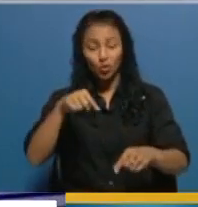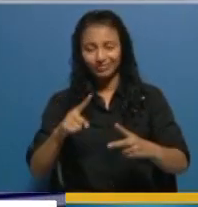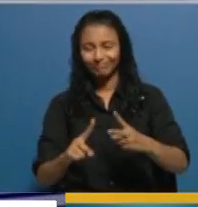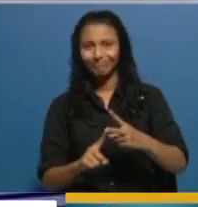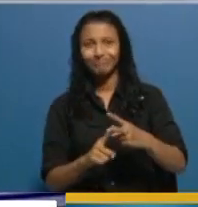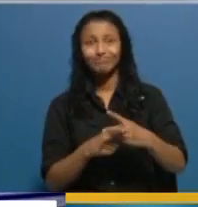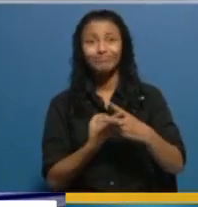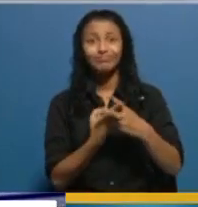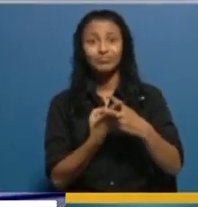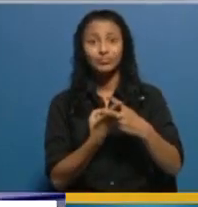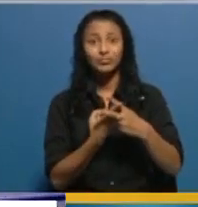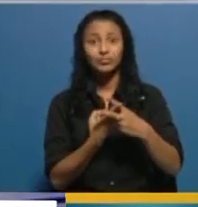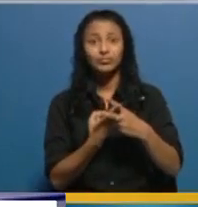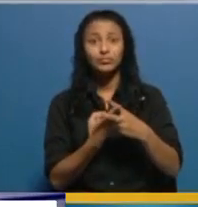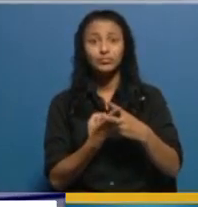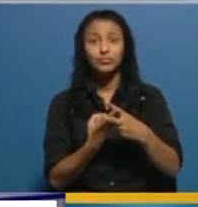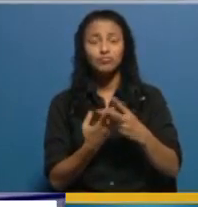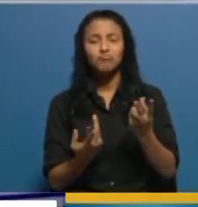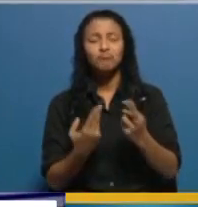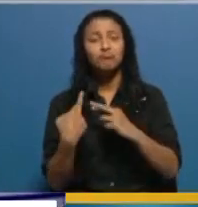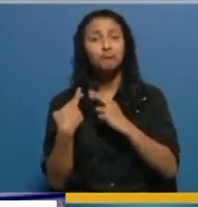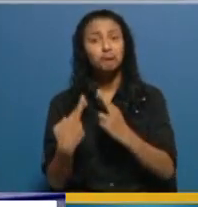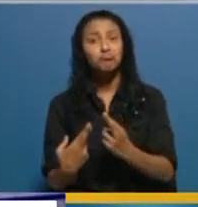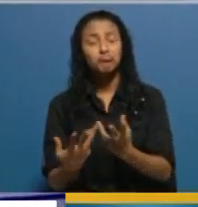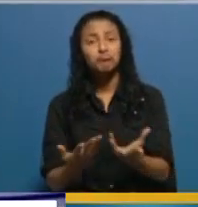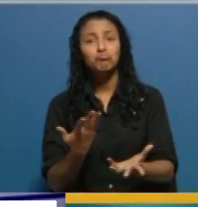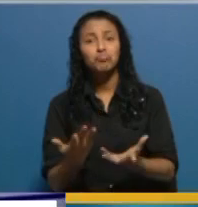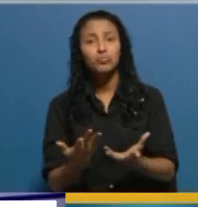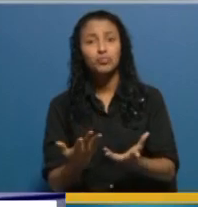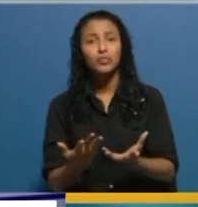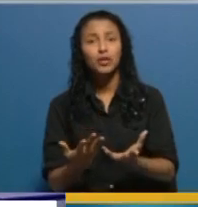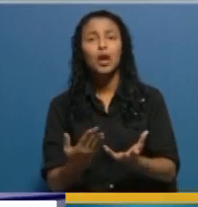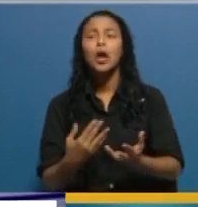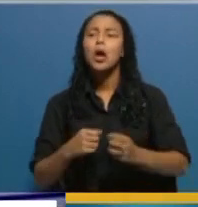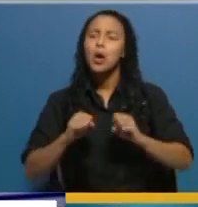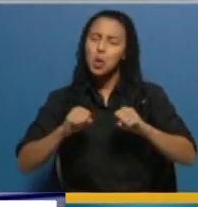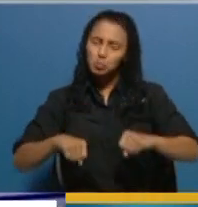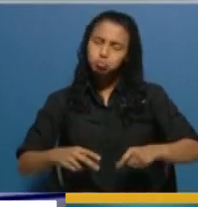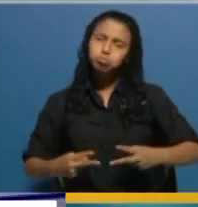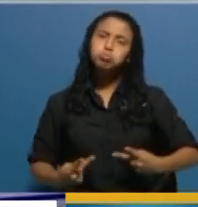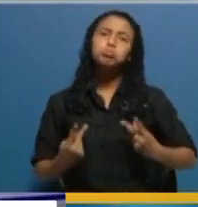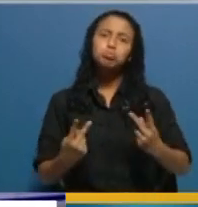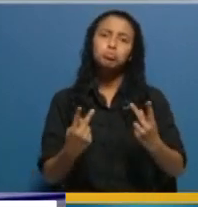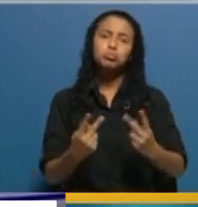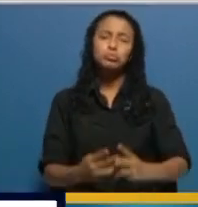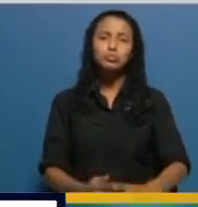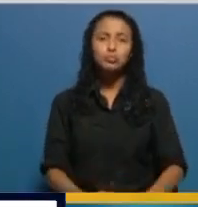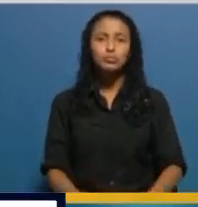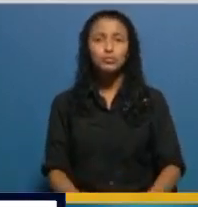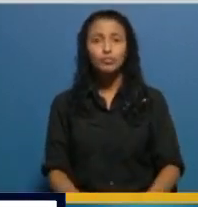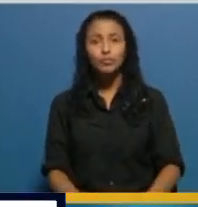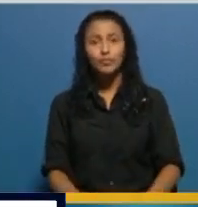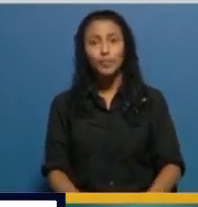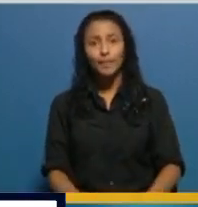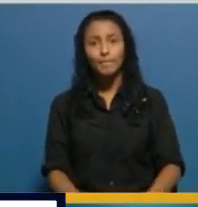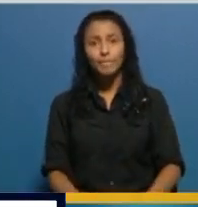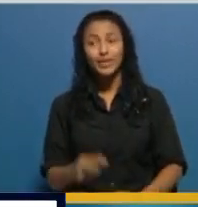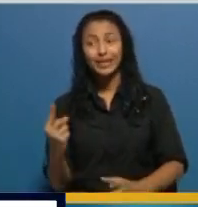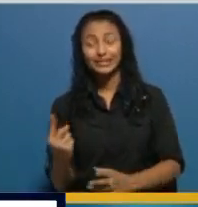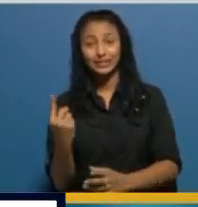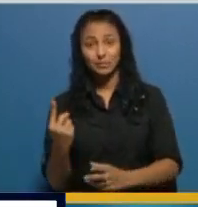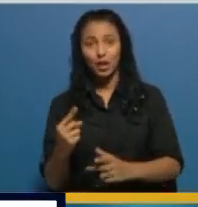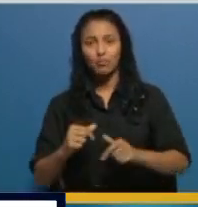resultados nuestro pueblo y la historia sabrán valorar tal juicio sólo llegarán si emprendemos